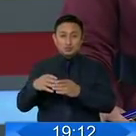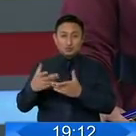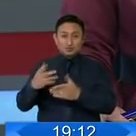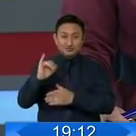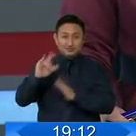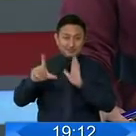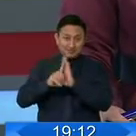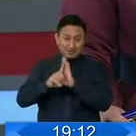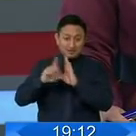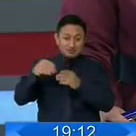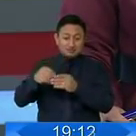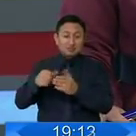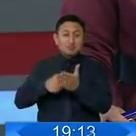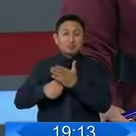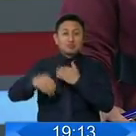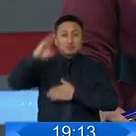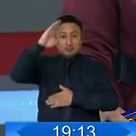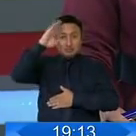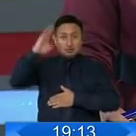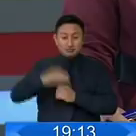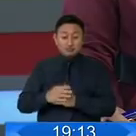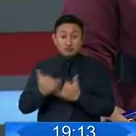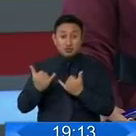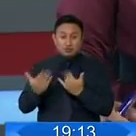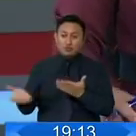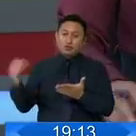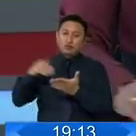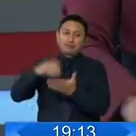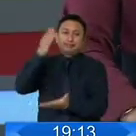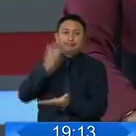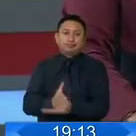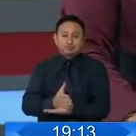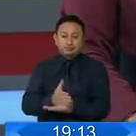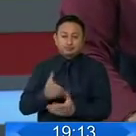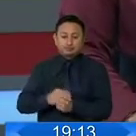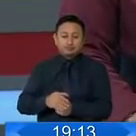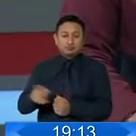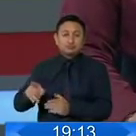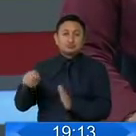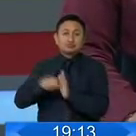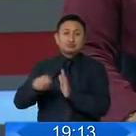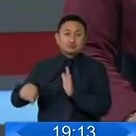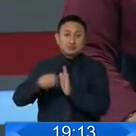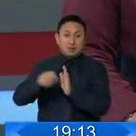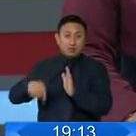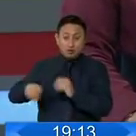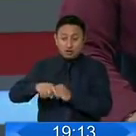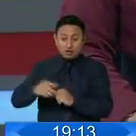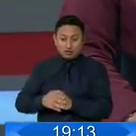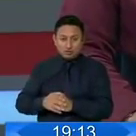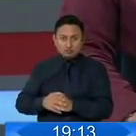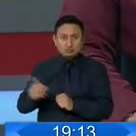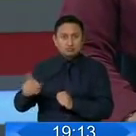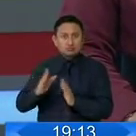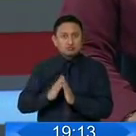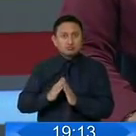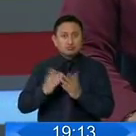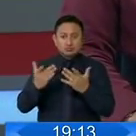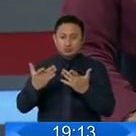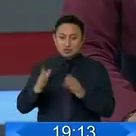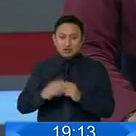Interior habría sido suspendida una vez más, por lo que el abogado de uno de los implicados en ese caso solicita